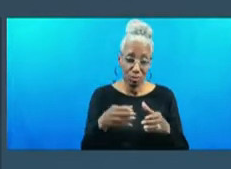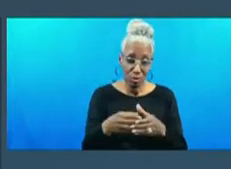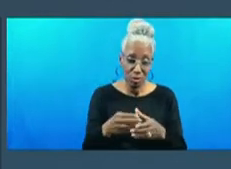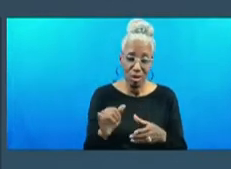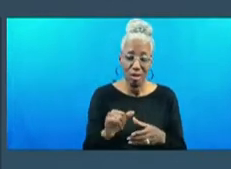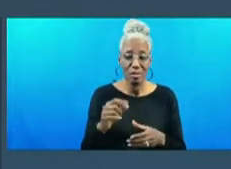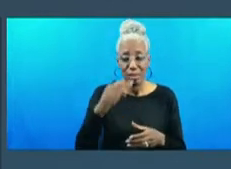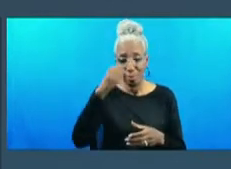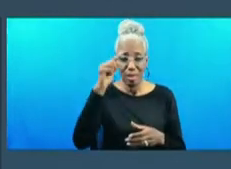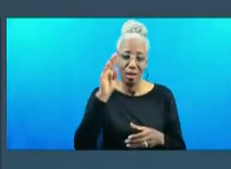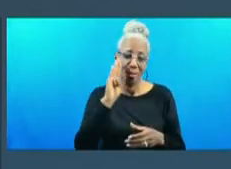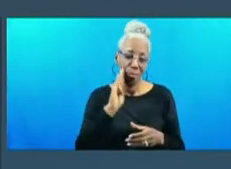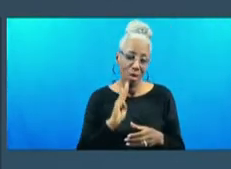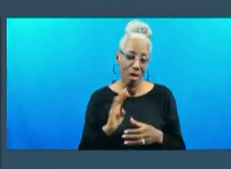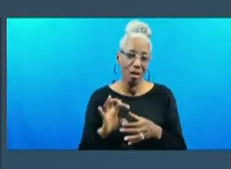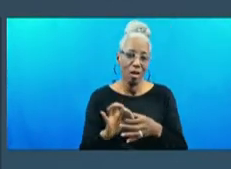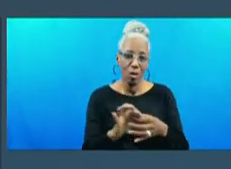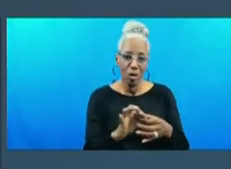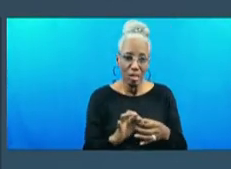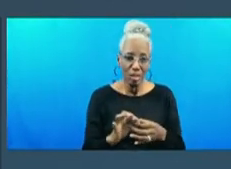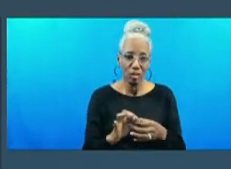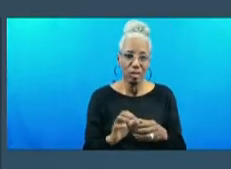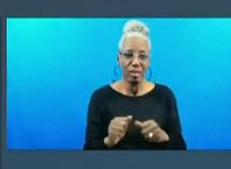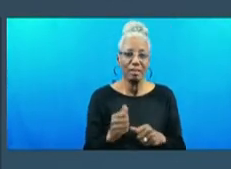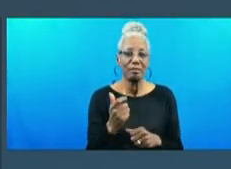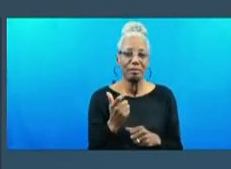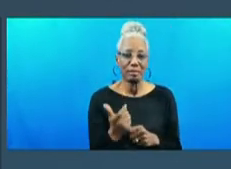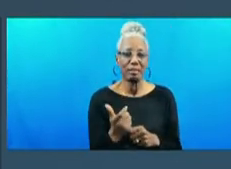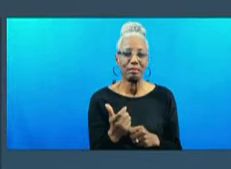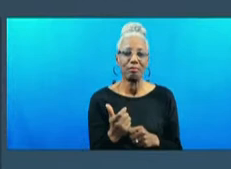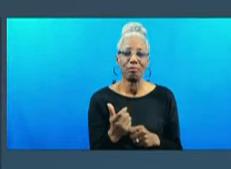Elijan español para español. Bueno,